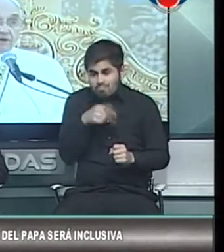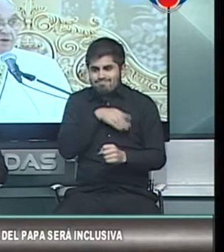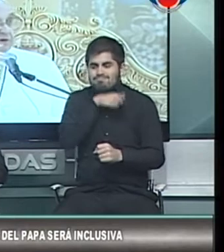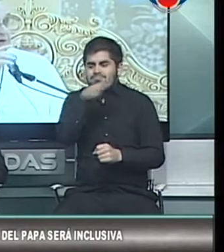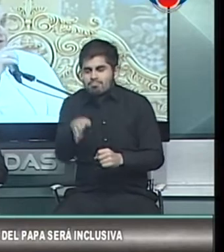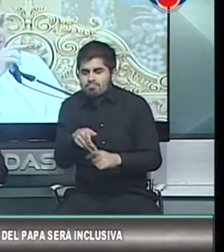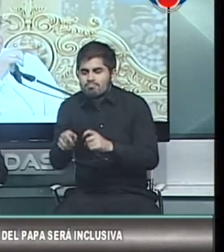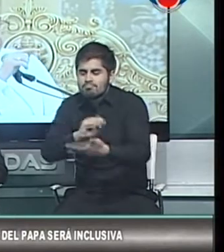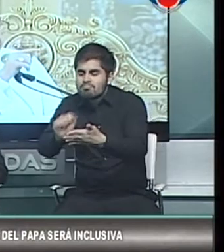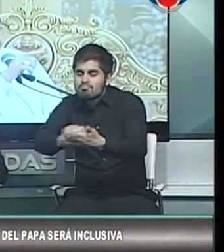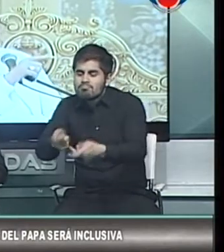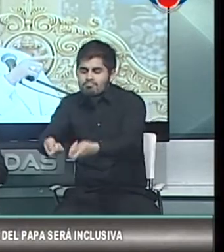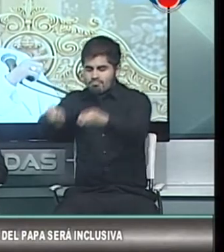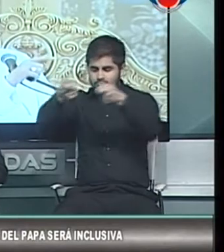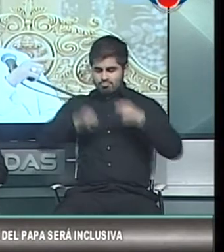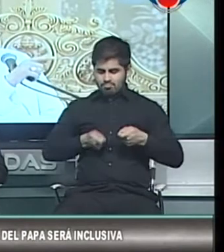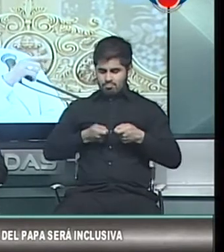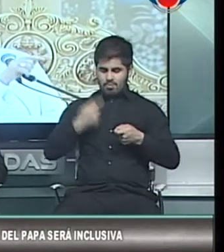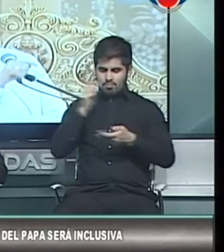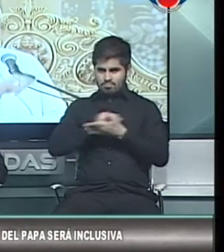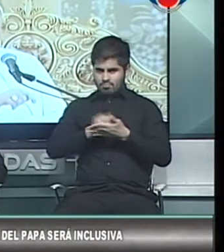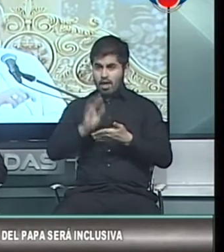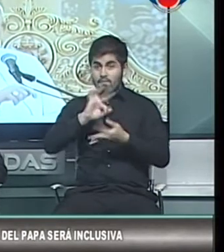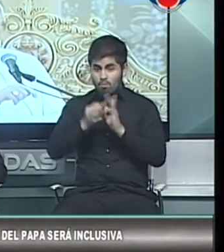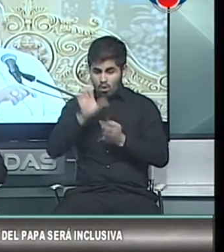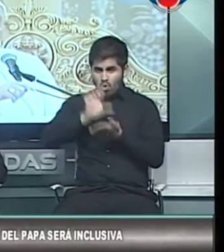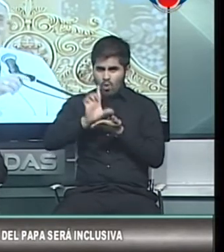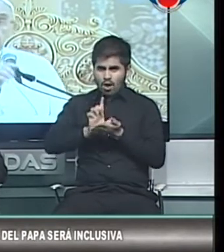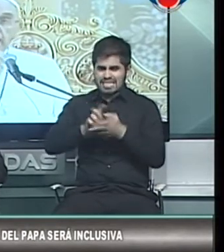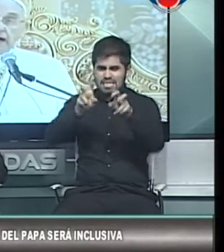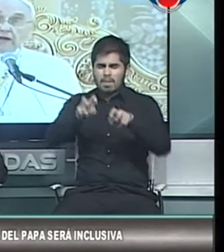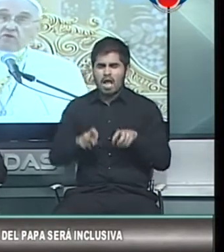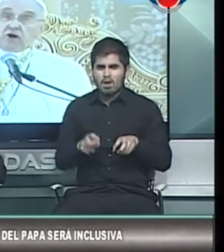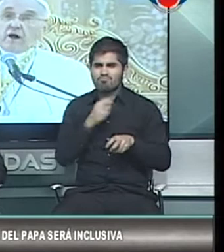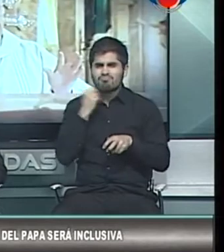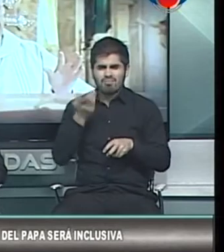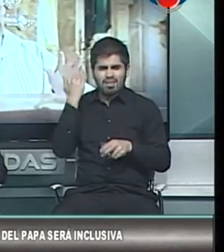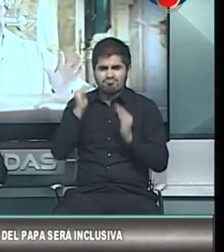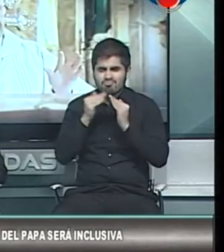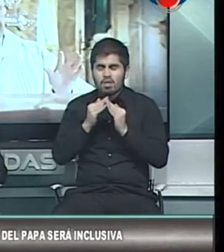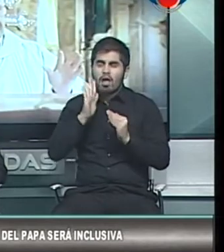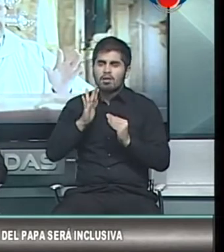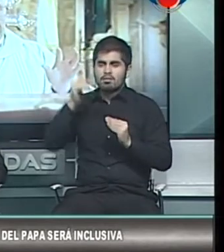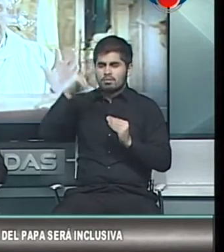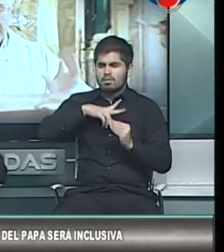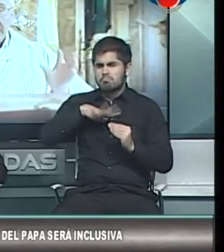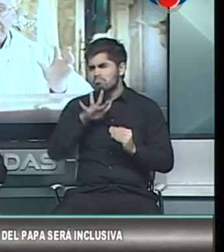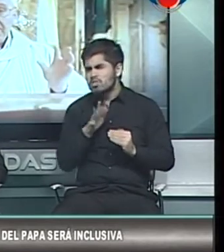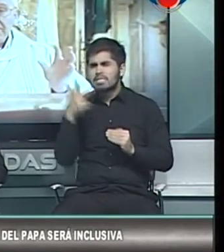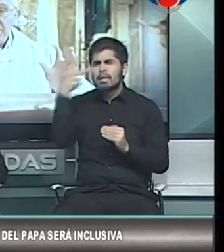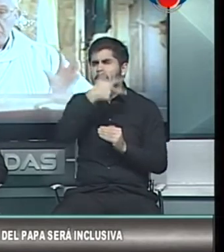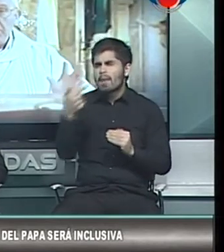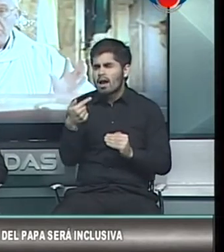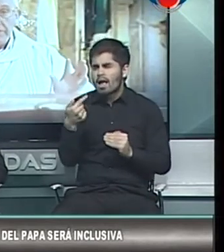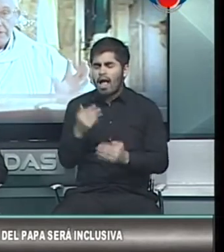diócesis nos acerquen al seminario metropolitano, que es un poco la sede, ¿verdad?, del trabajo. Nosotros tendríamos que tener 3 semanas antes